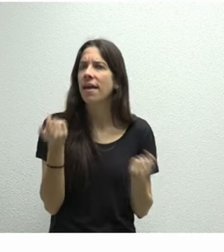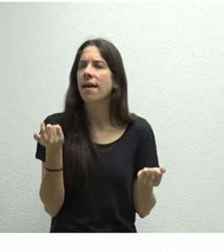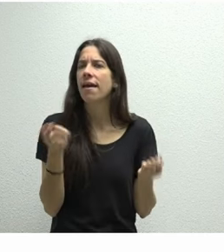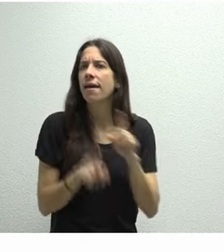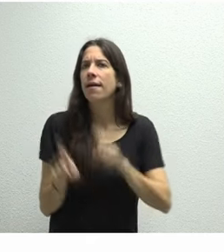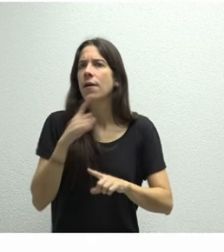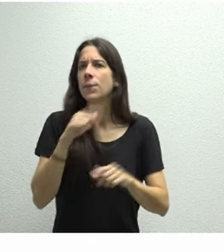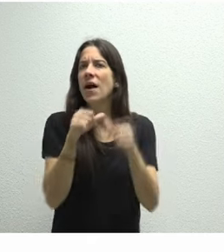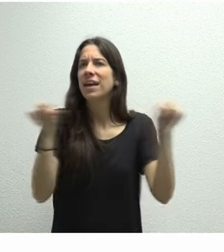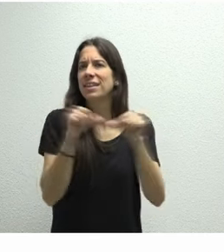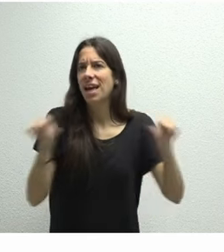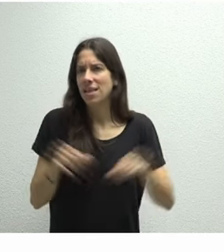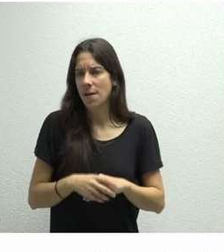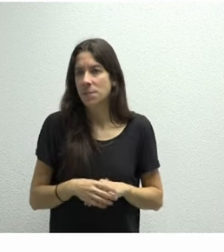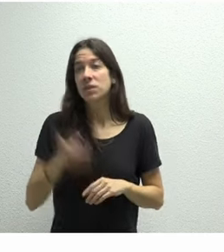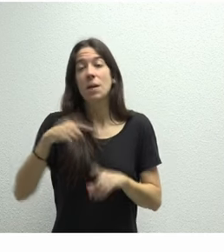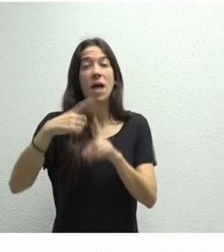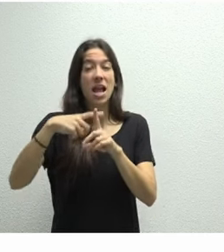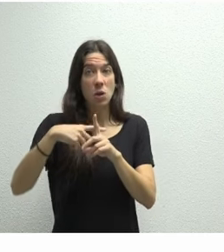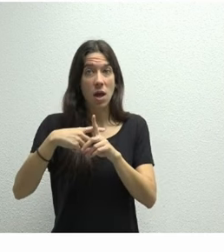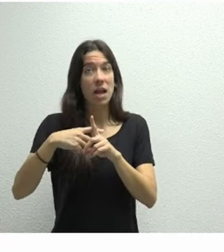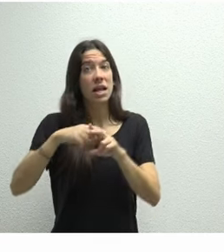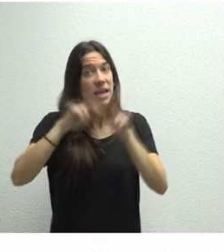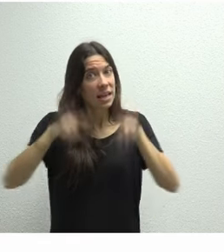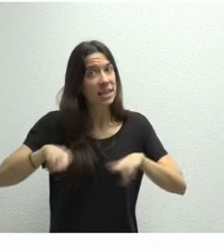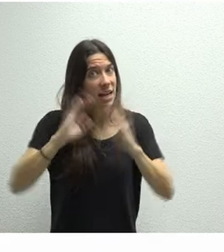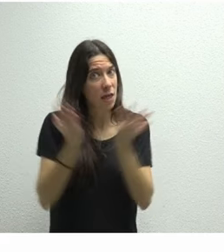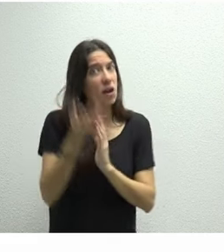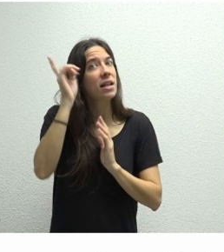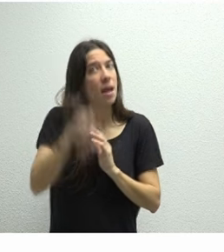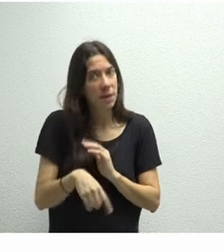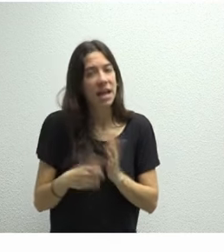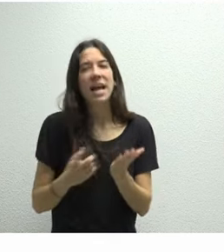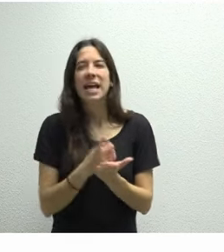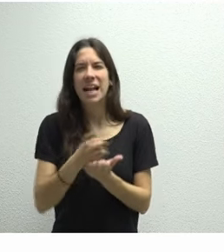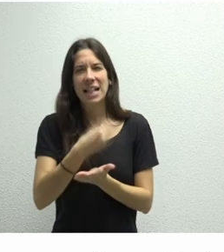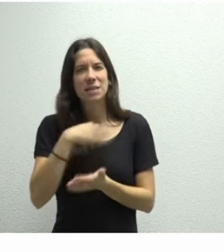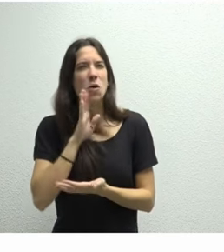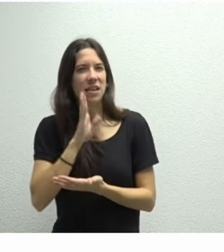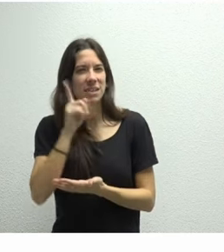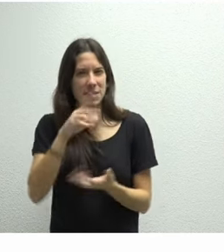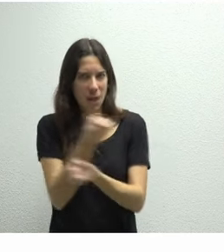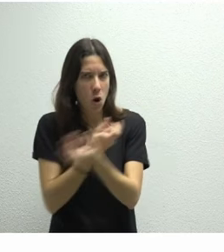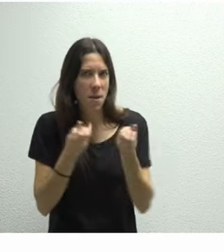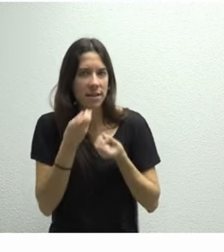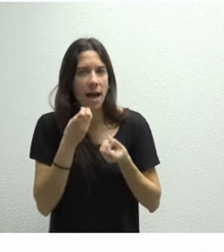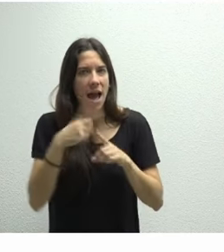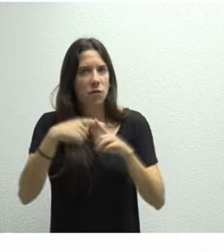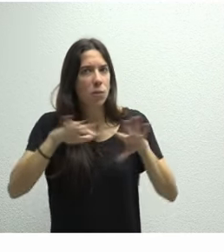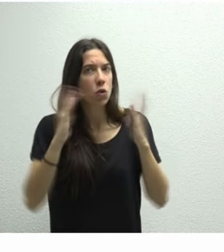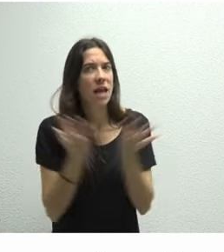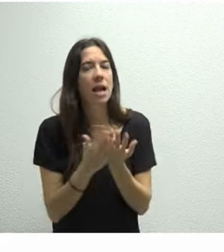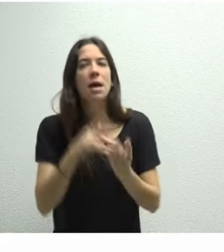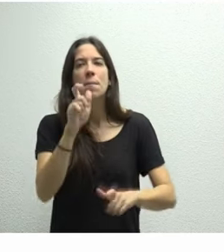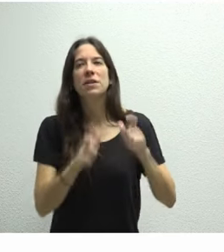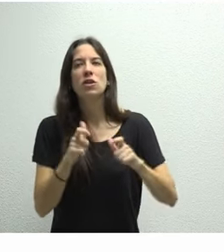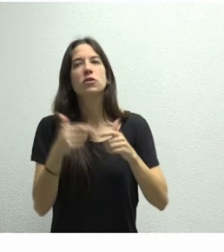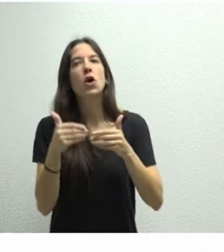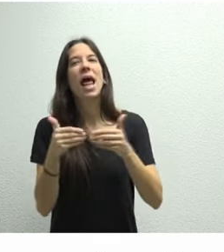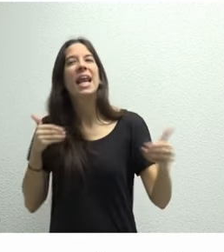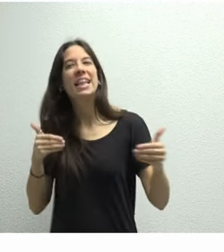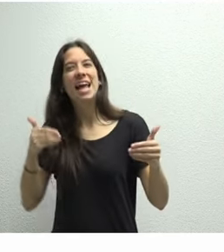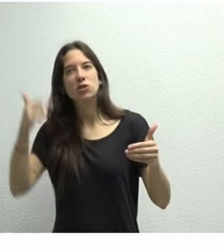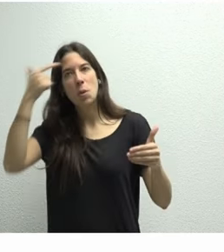a nivel internacional y se comenta no a nivel mundial las personas con retraso mental los